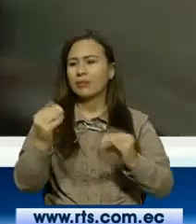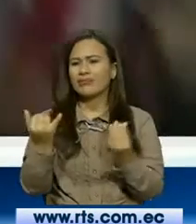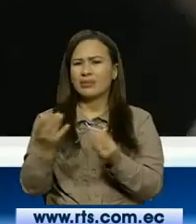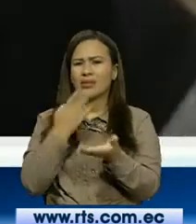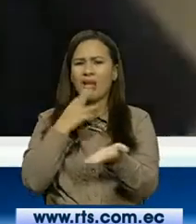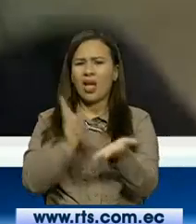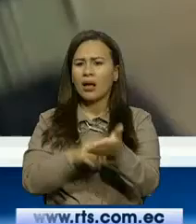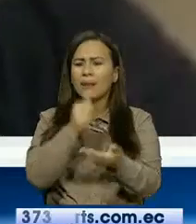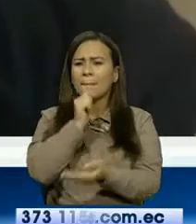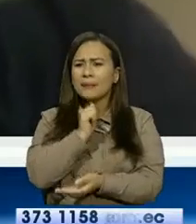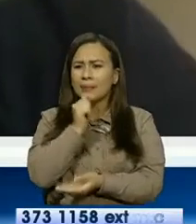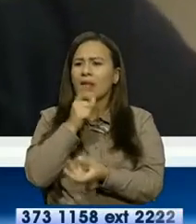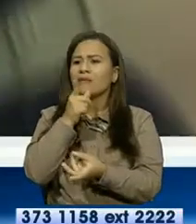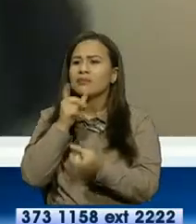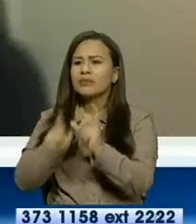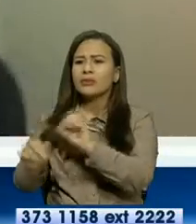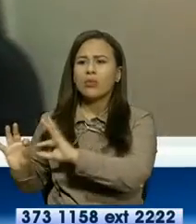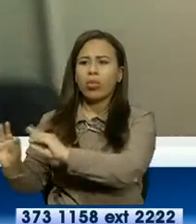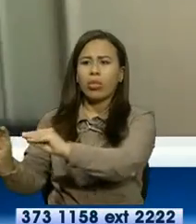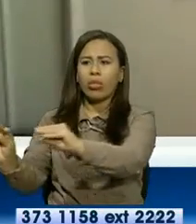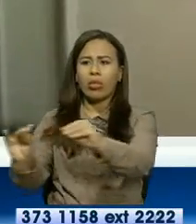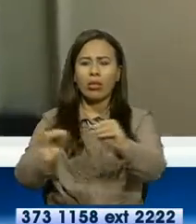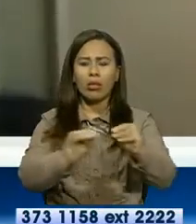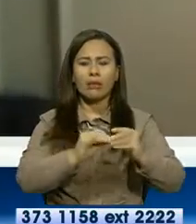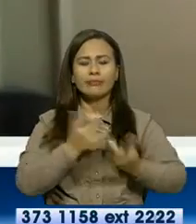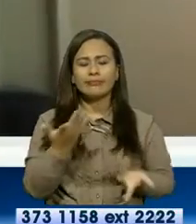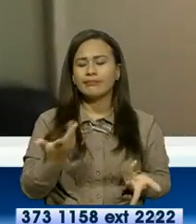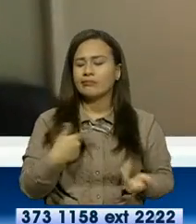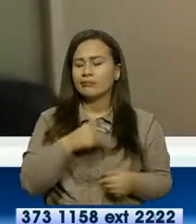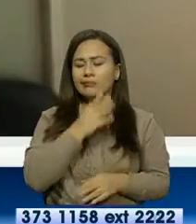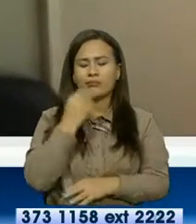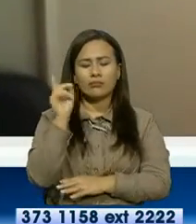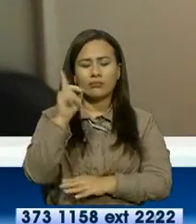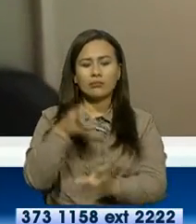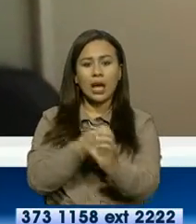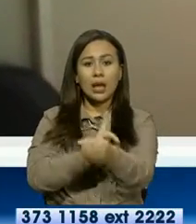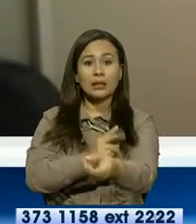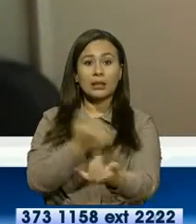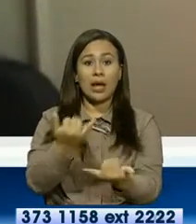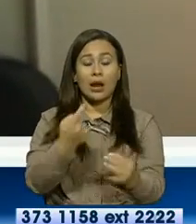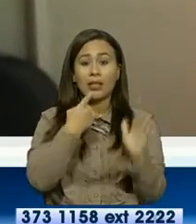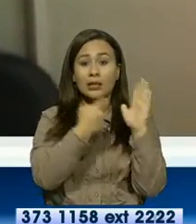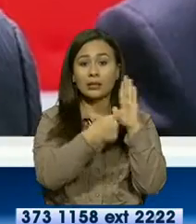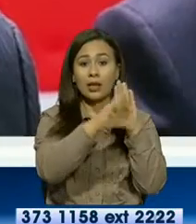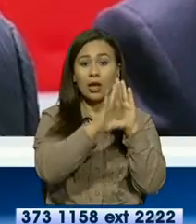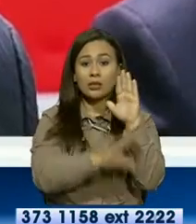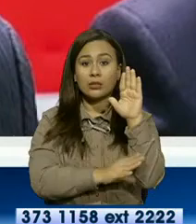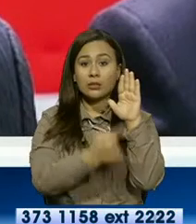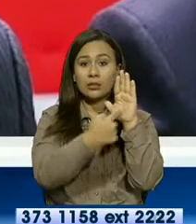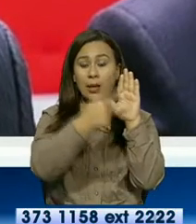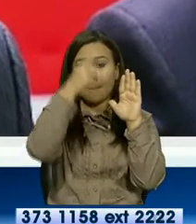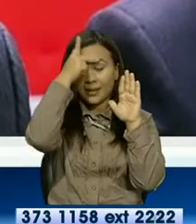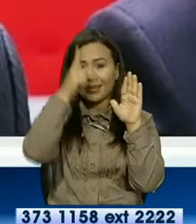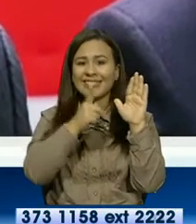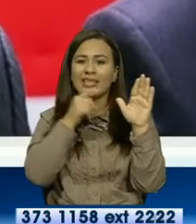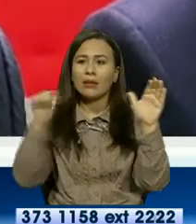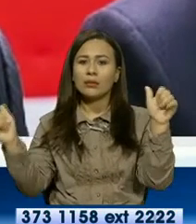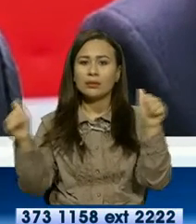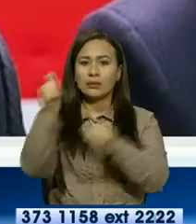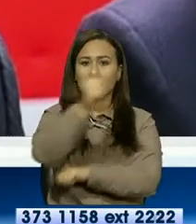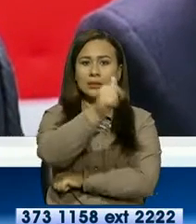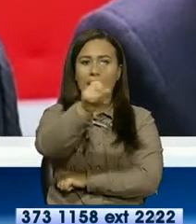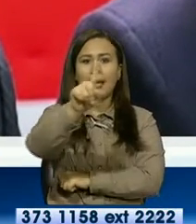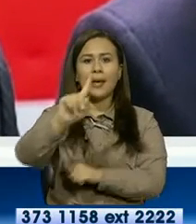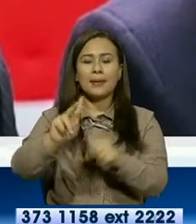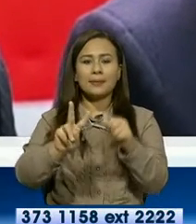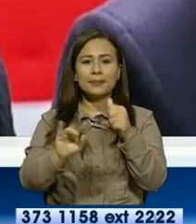informes reservados por parte de legisladores. Tras la renuncia, según dicta la Constitución peruana, asumiría el poder el primer